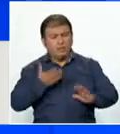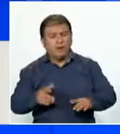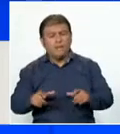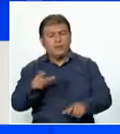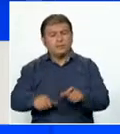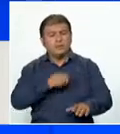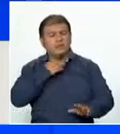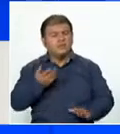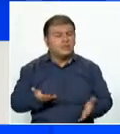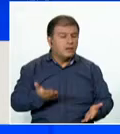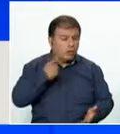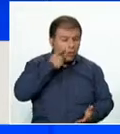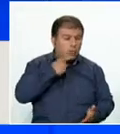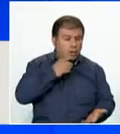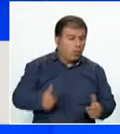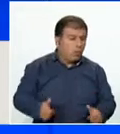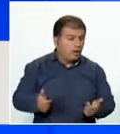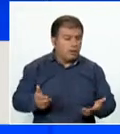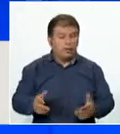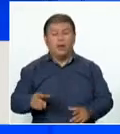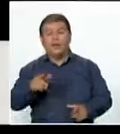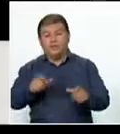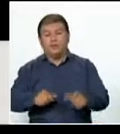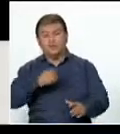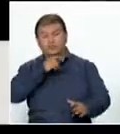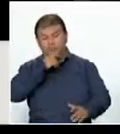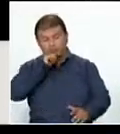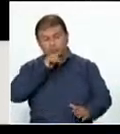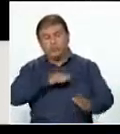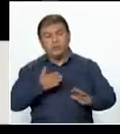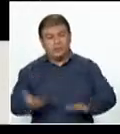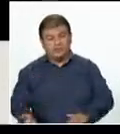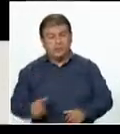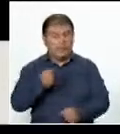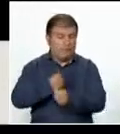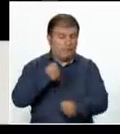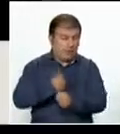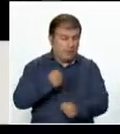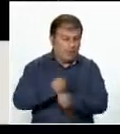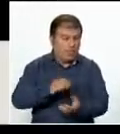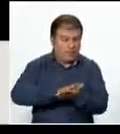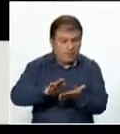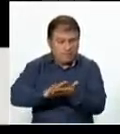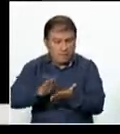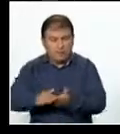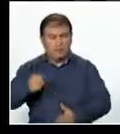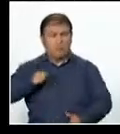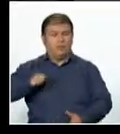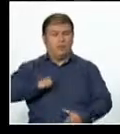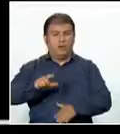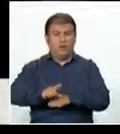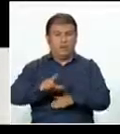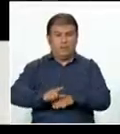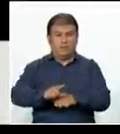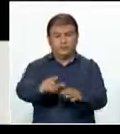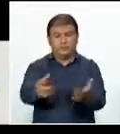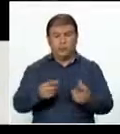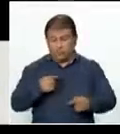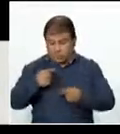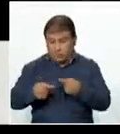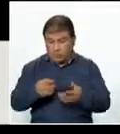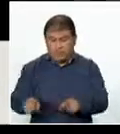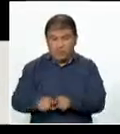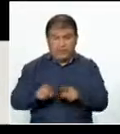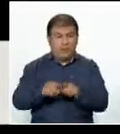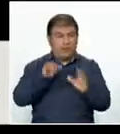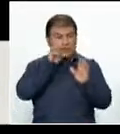la persona que ha fallecido? La persona que falleció es una mujer, es una trabajadora de limpieza del municipio de Lima. Así es. Sí, justo mientras tú nos comentas eso,